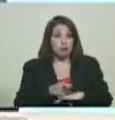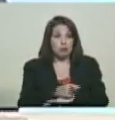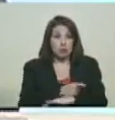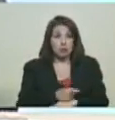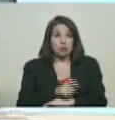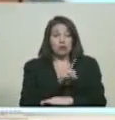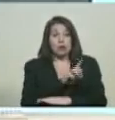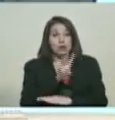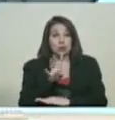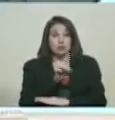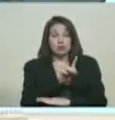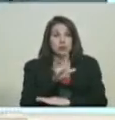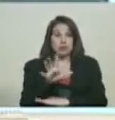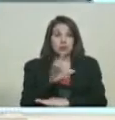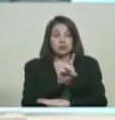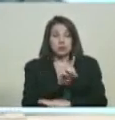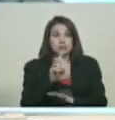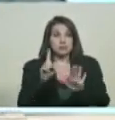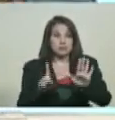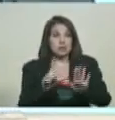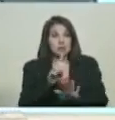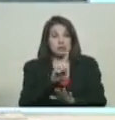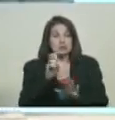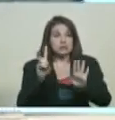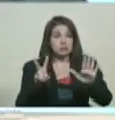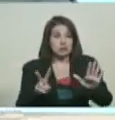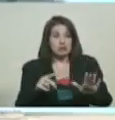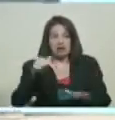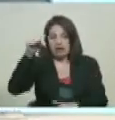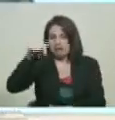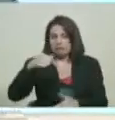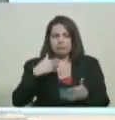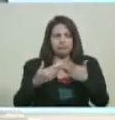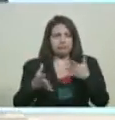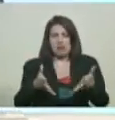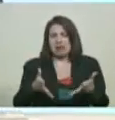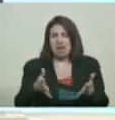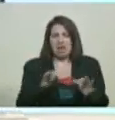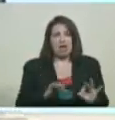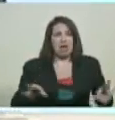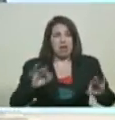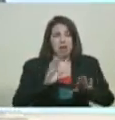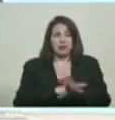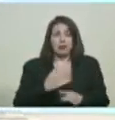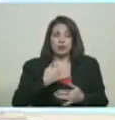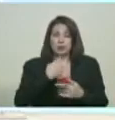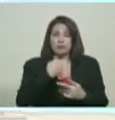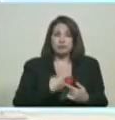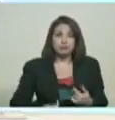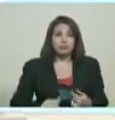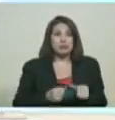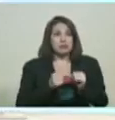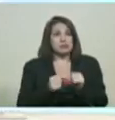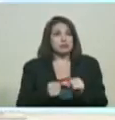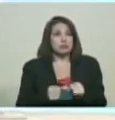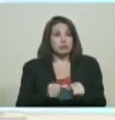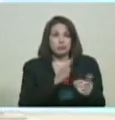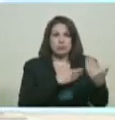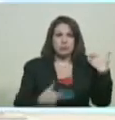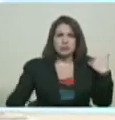y no lo logró porque aquí estoy como presidente y como presidente le digo vamos a la política vamos a la paz